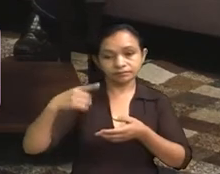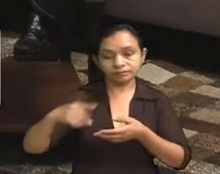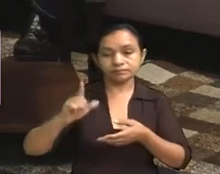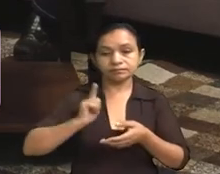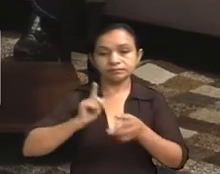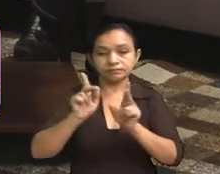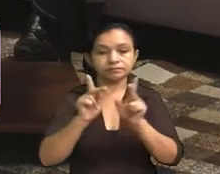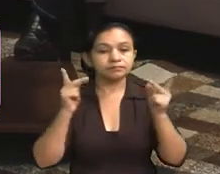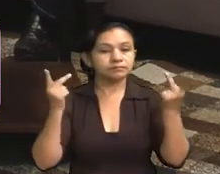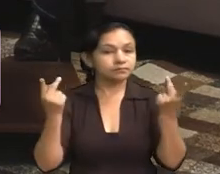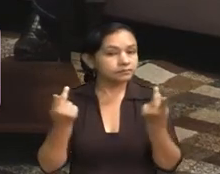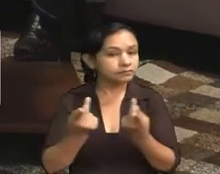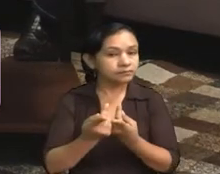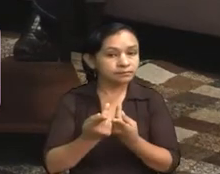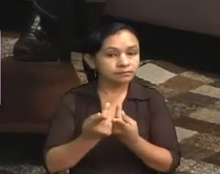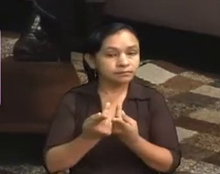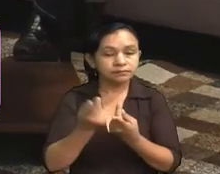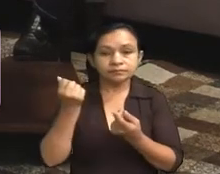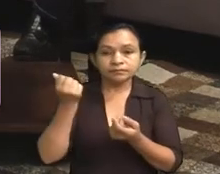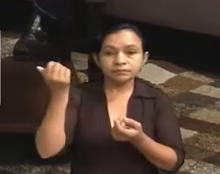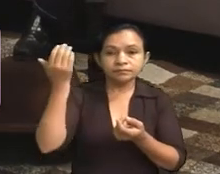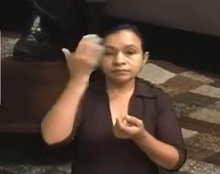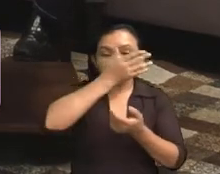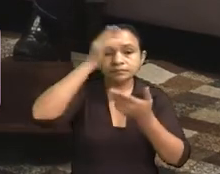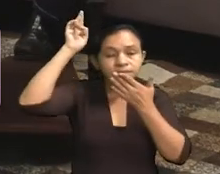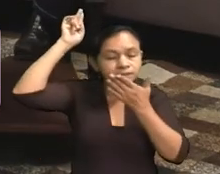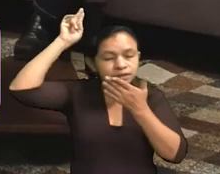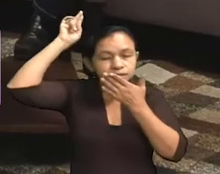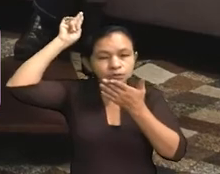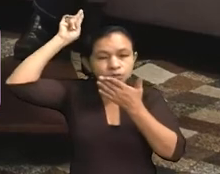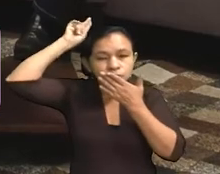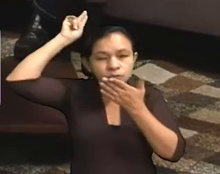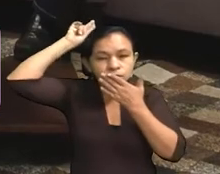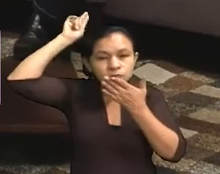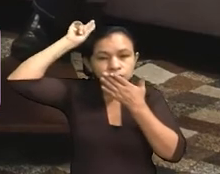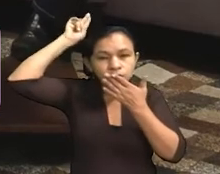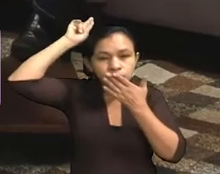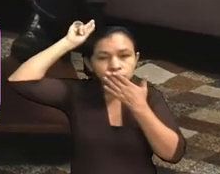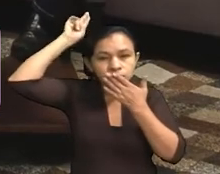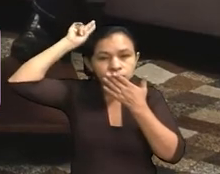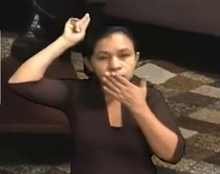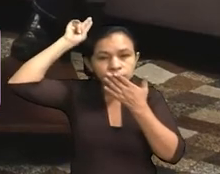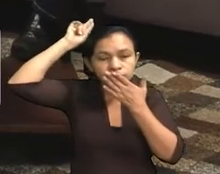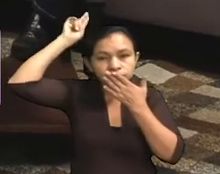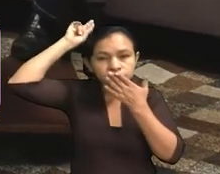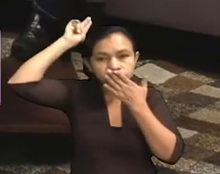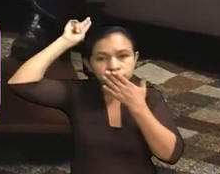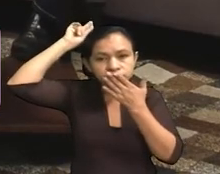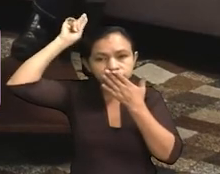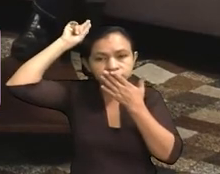de los pueblos afrodescendientes y originarios de la Costa Caribe Norte y Sur. Entonces,